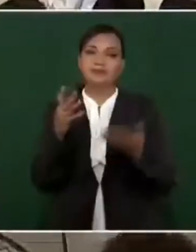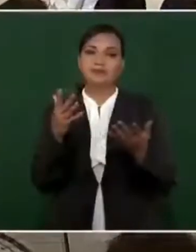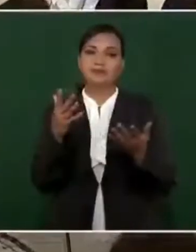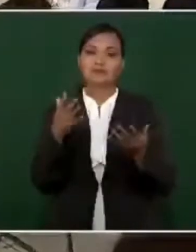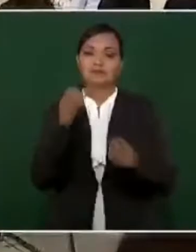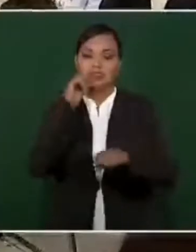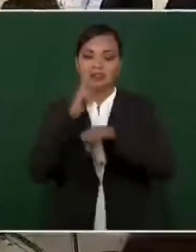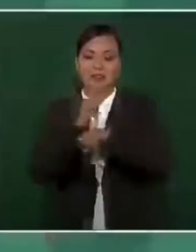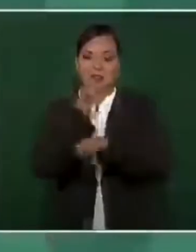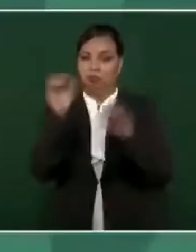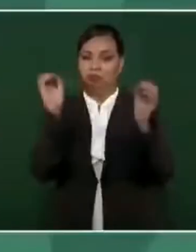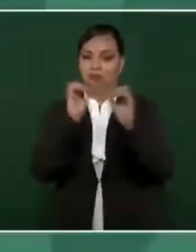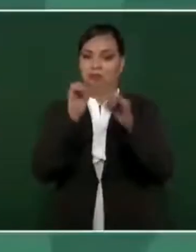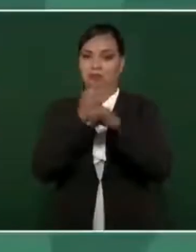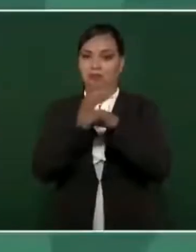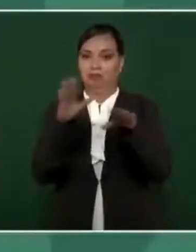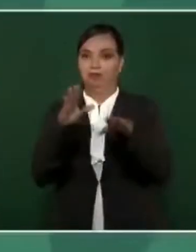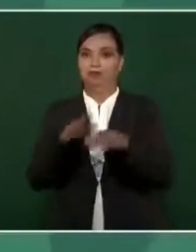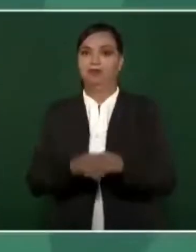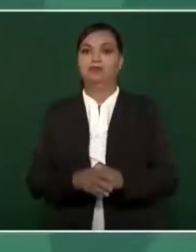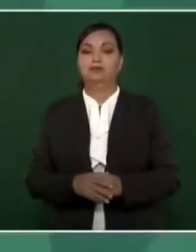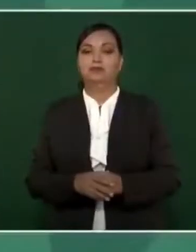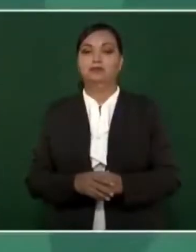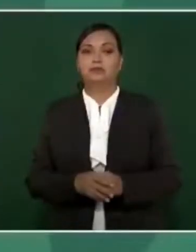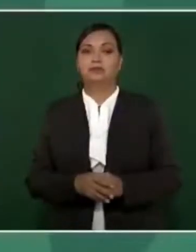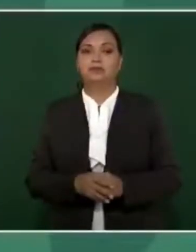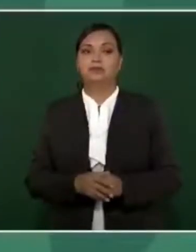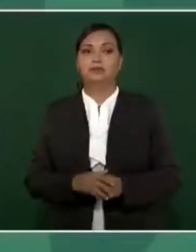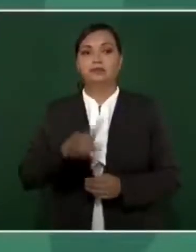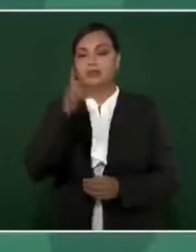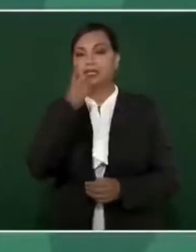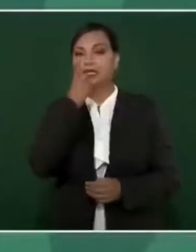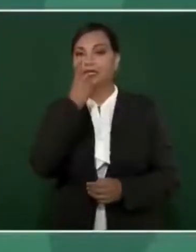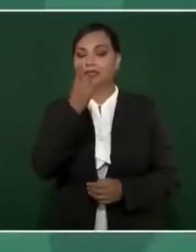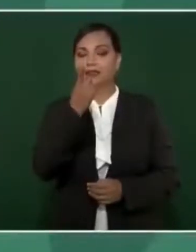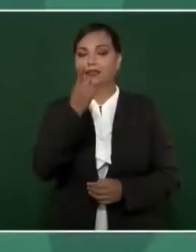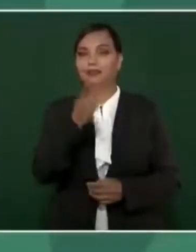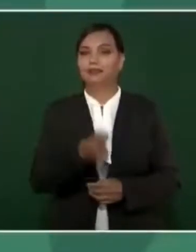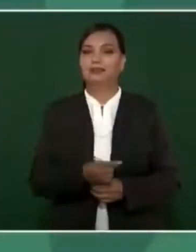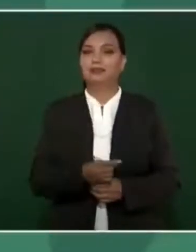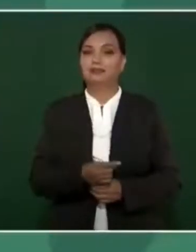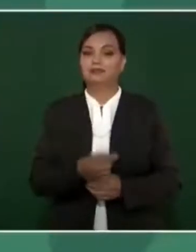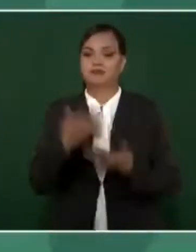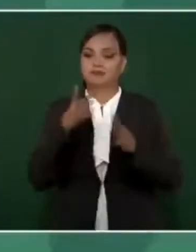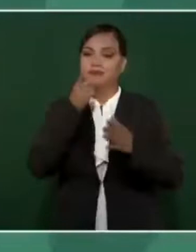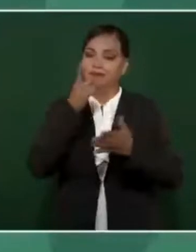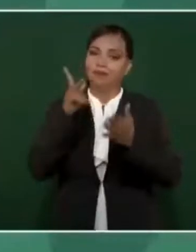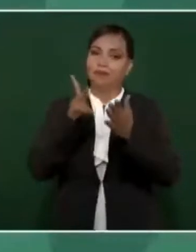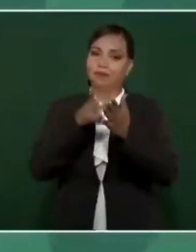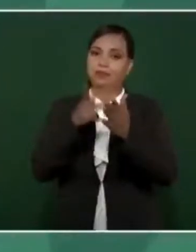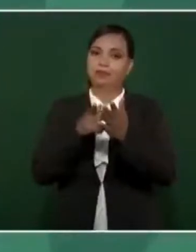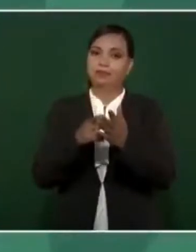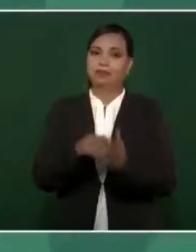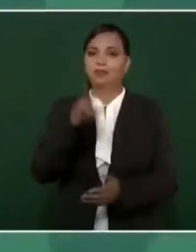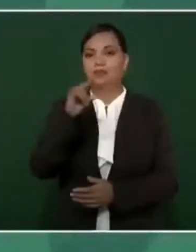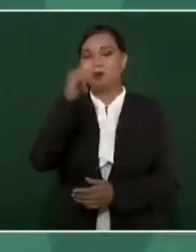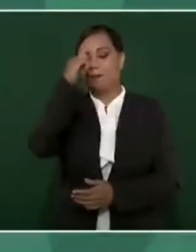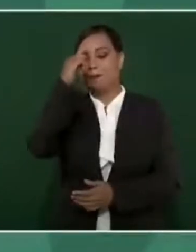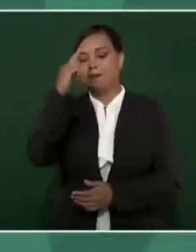Lo he dicho, no es para presumir,